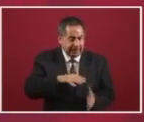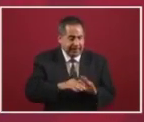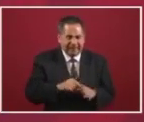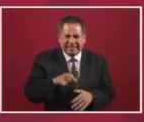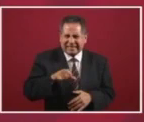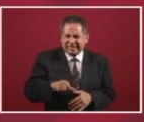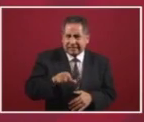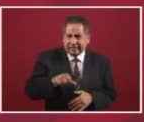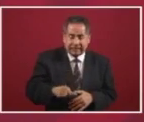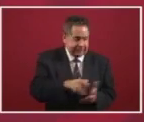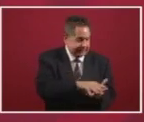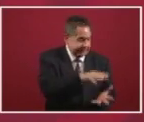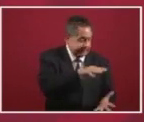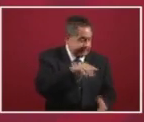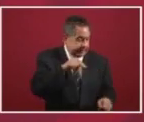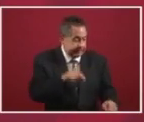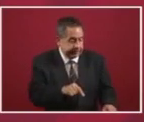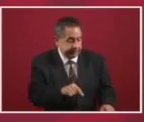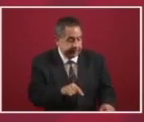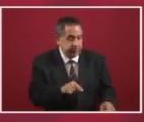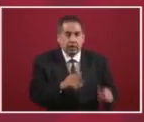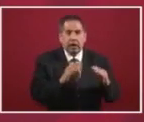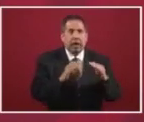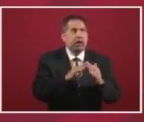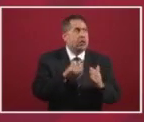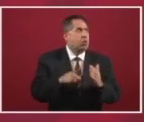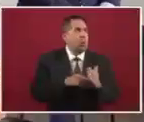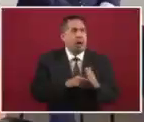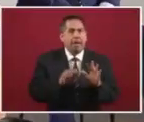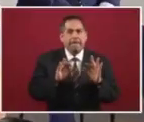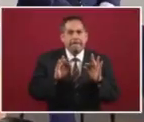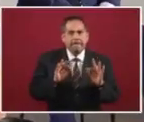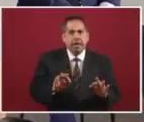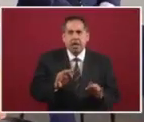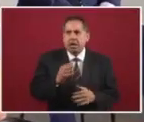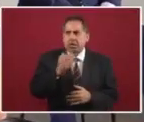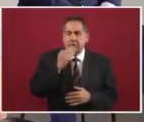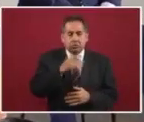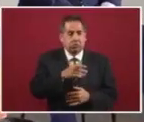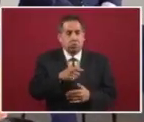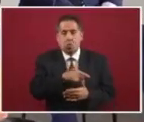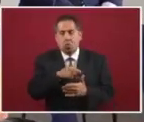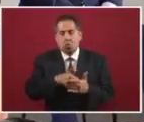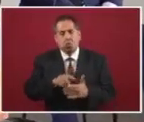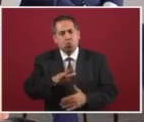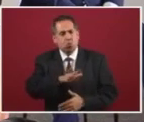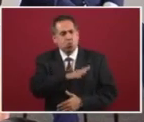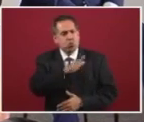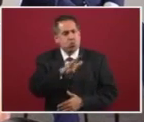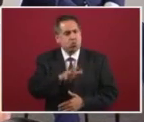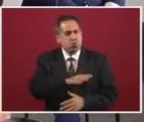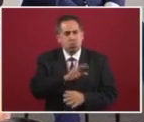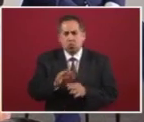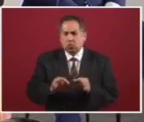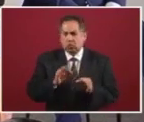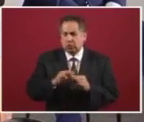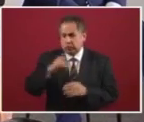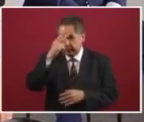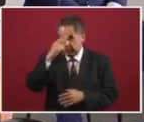casa bien ubicada en una de las zonas más exclusivas de la Ciudad de México,